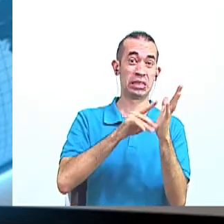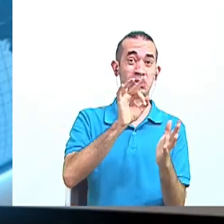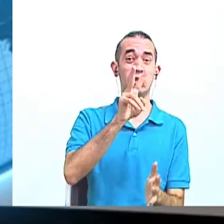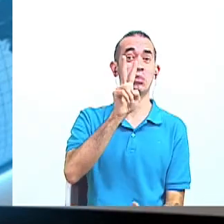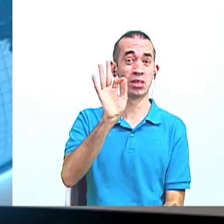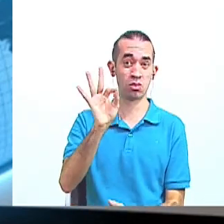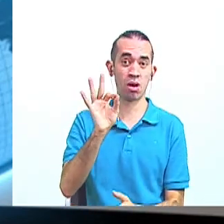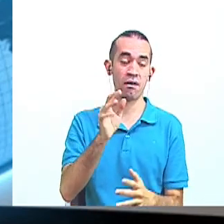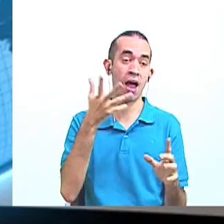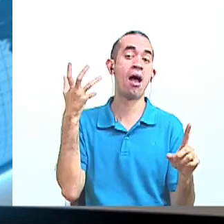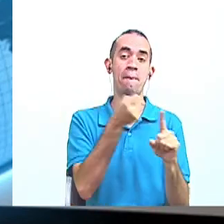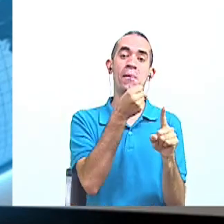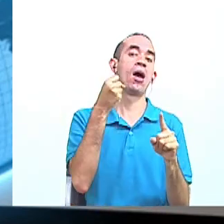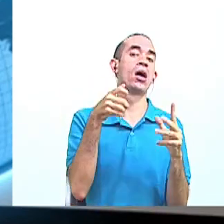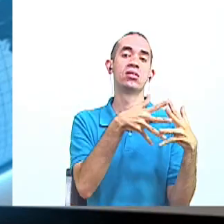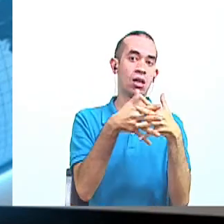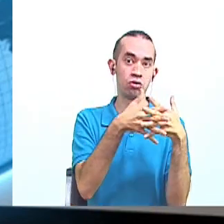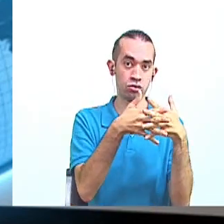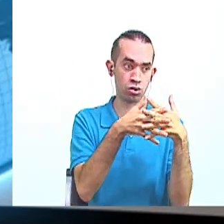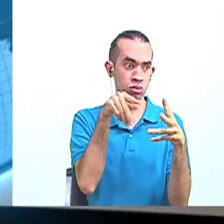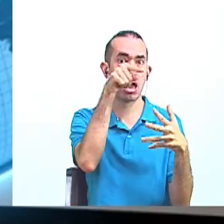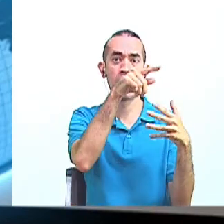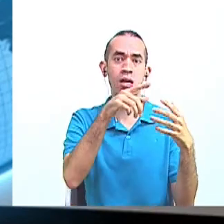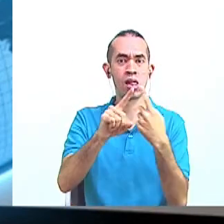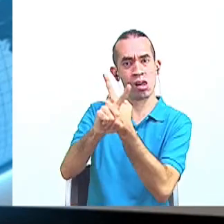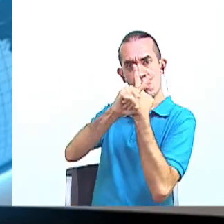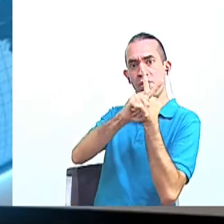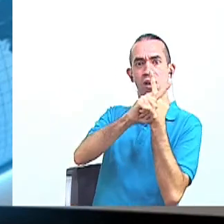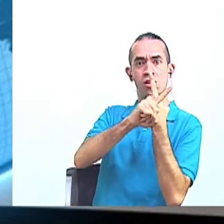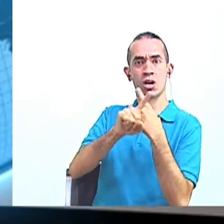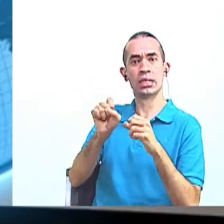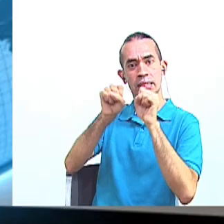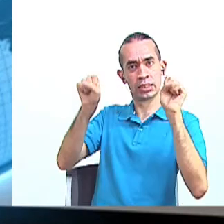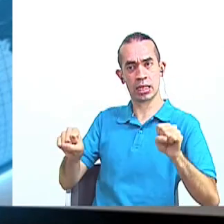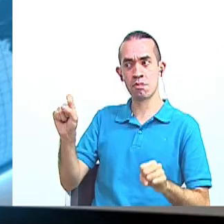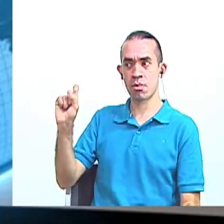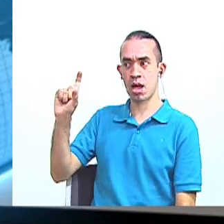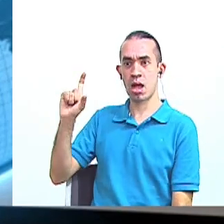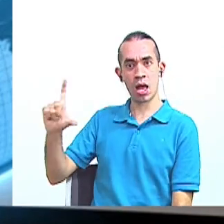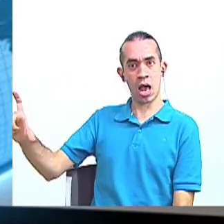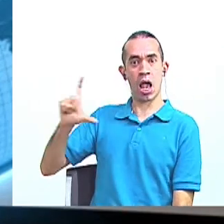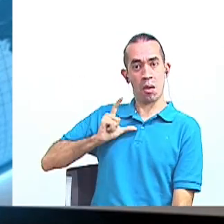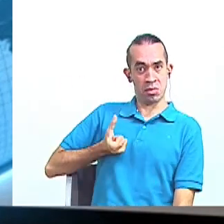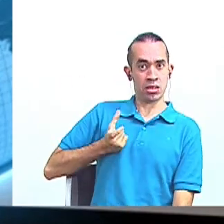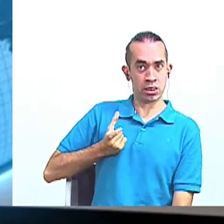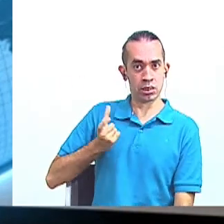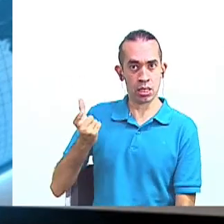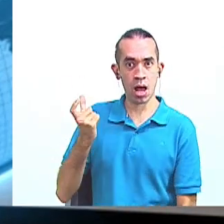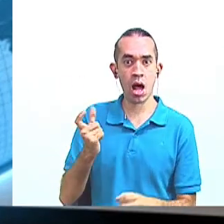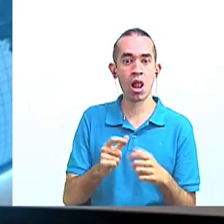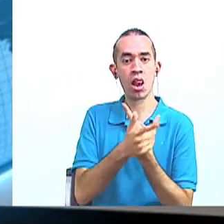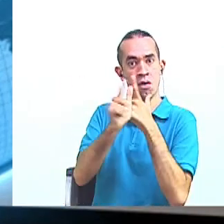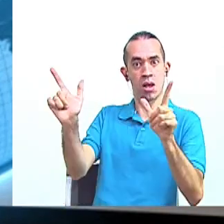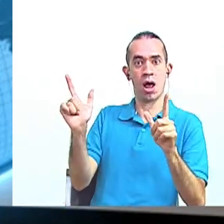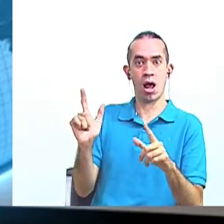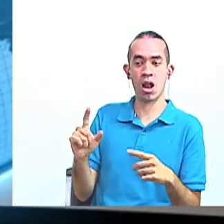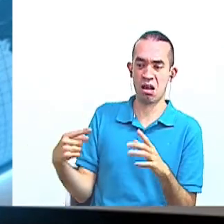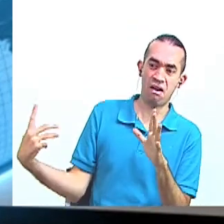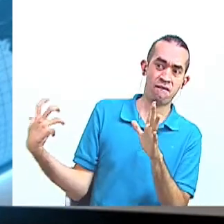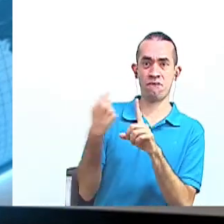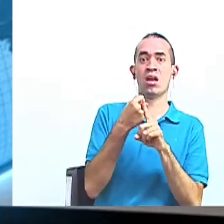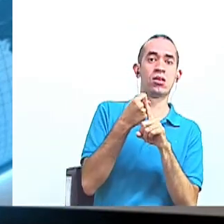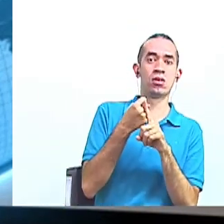Estados Unidos, que era ese país defensor del sistema capitalista, del sistema liberal, y lo hace reconocer, lo